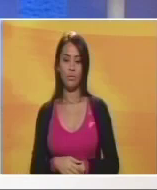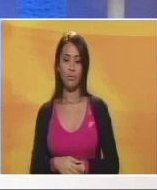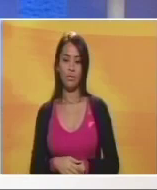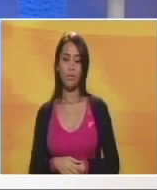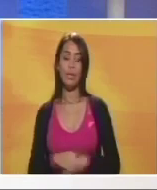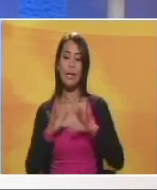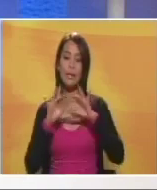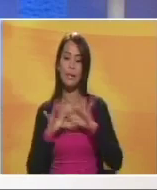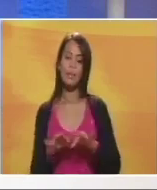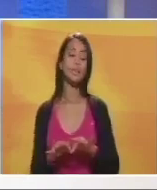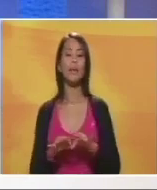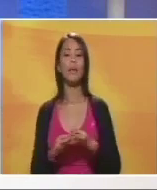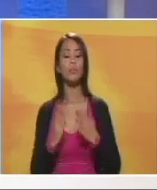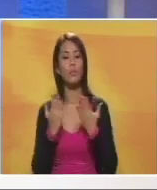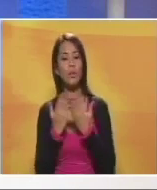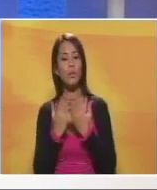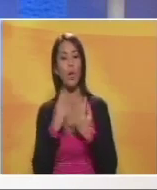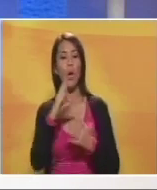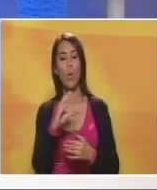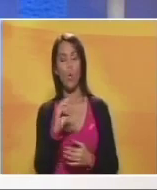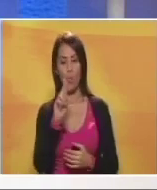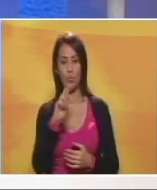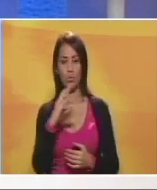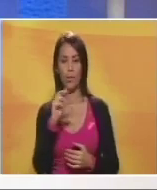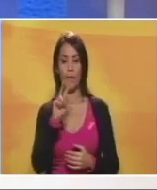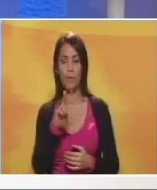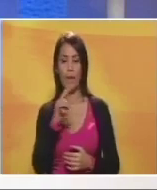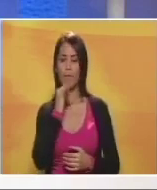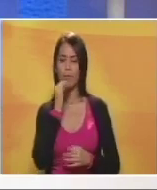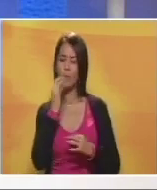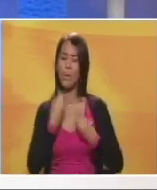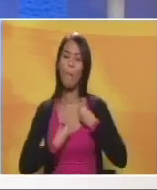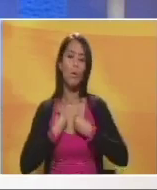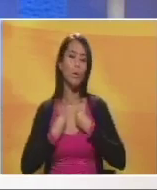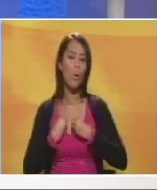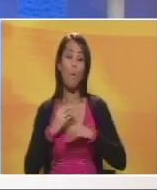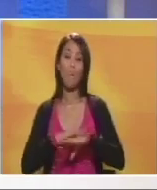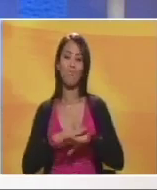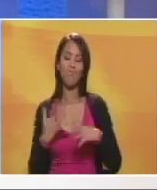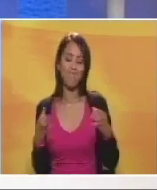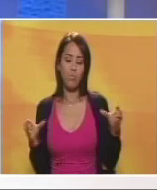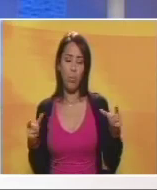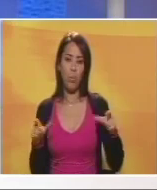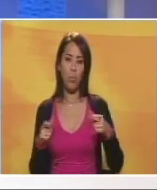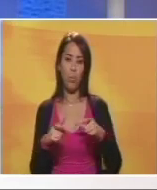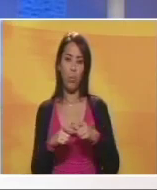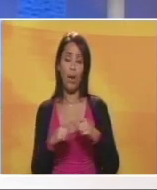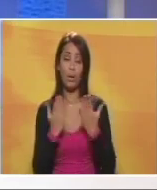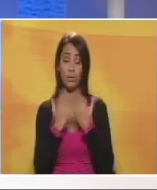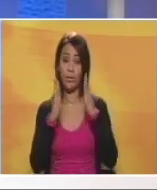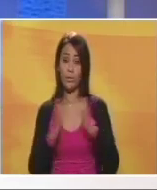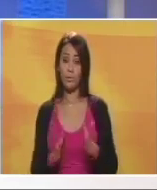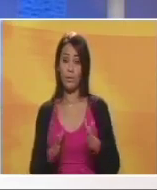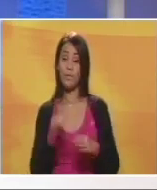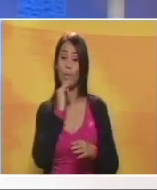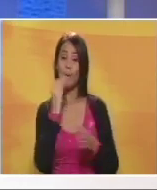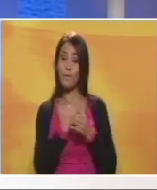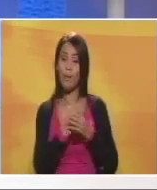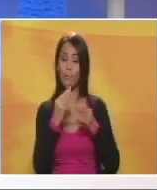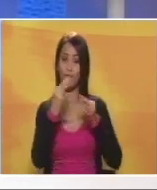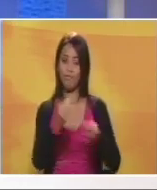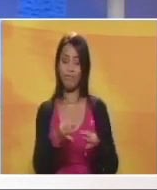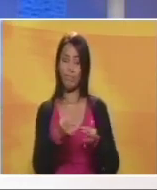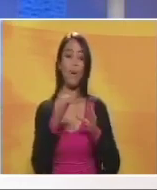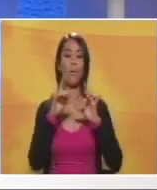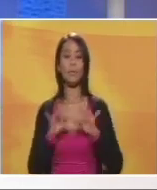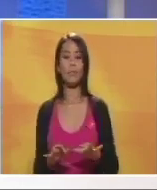El secretario académico de la UCB, Amalio Belmonte, manifestó su preocupación ante la deserción estudiantil. Según un informe presentado por la